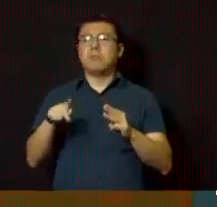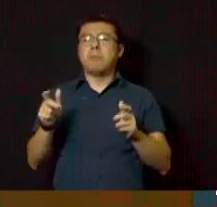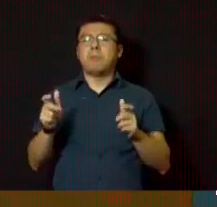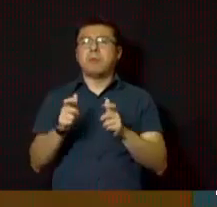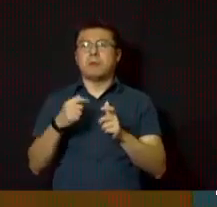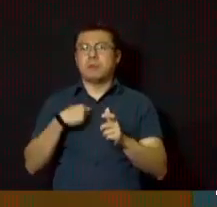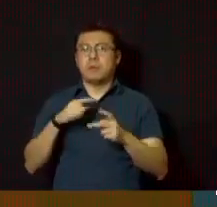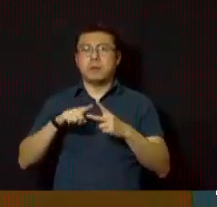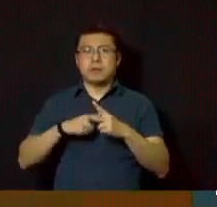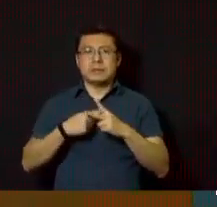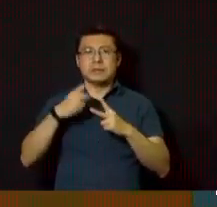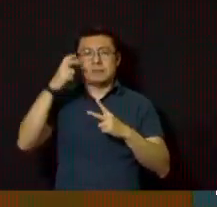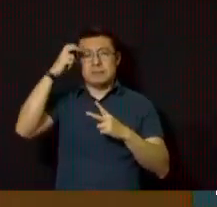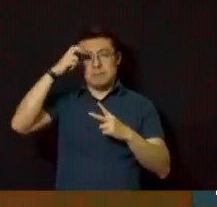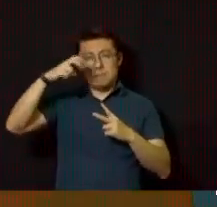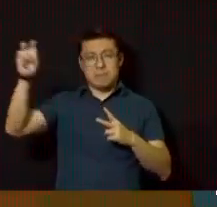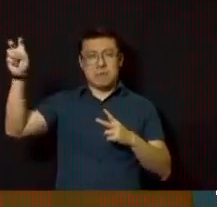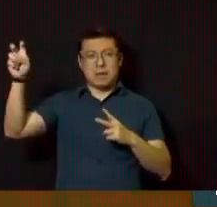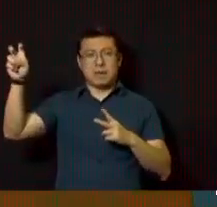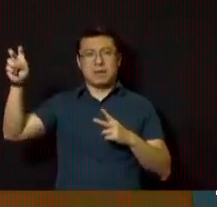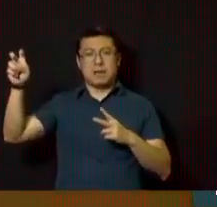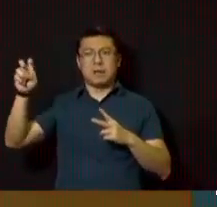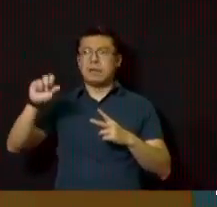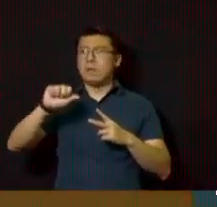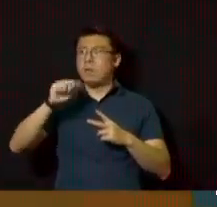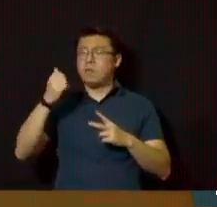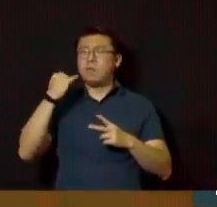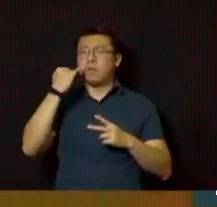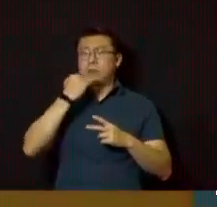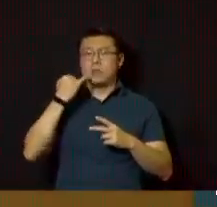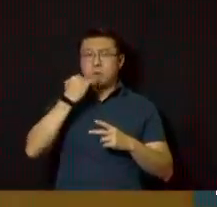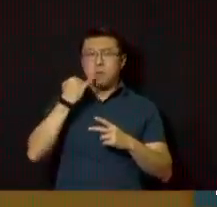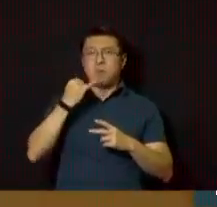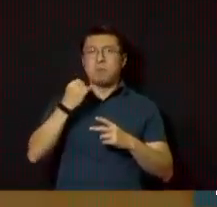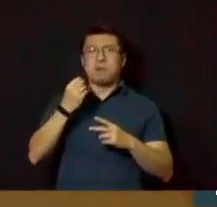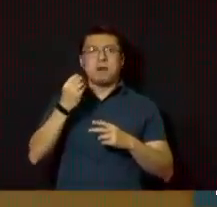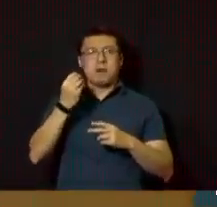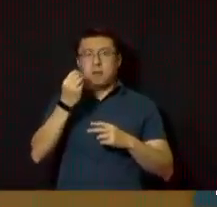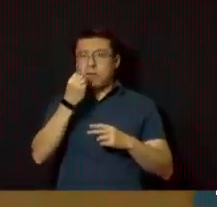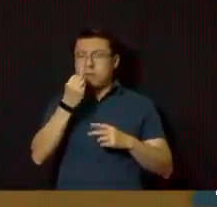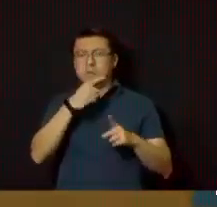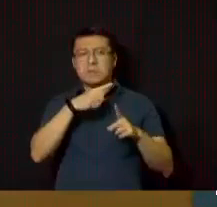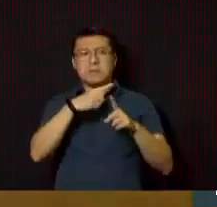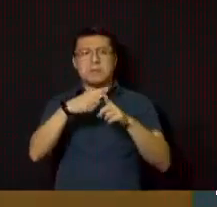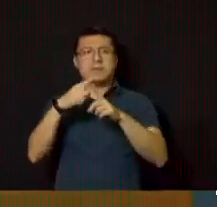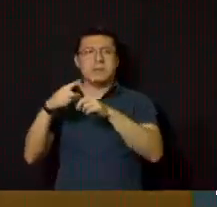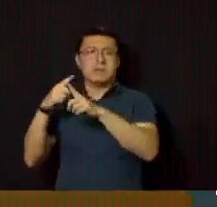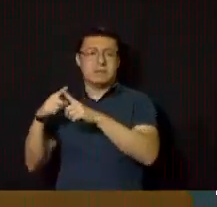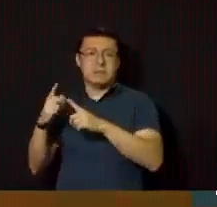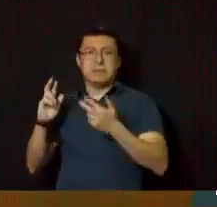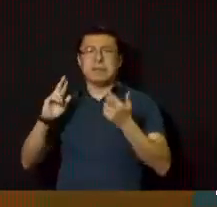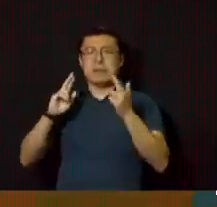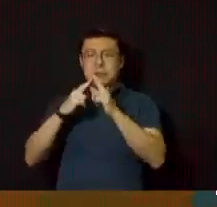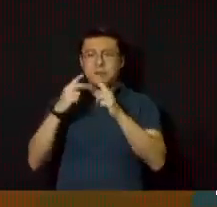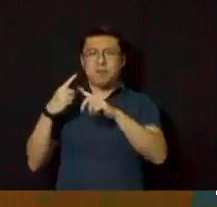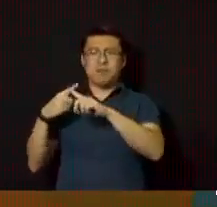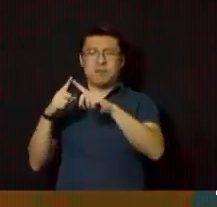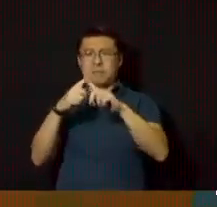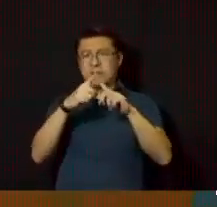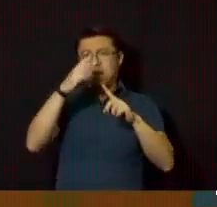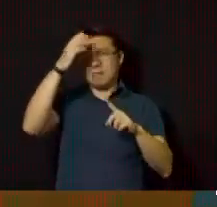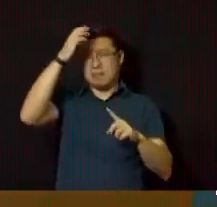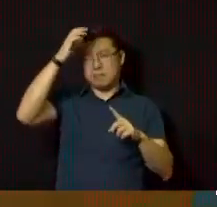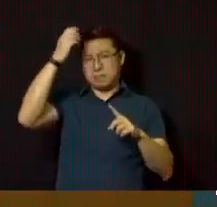viajar, otros idiomas, otra comida, otra religión, ¿no? Otra